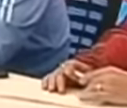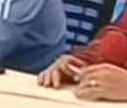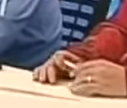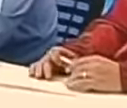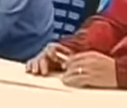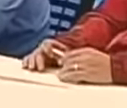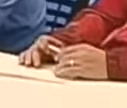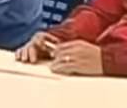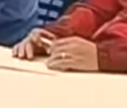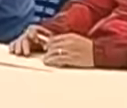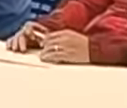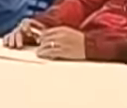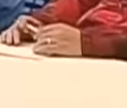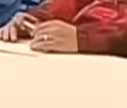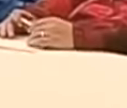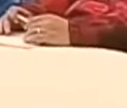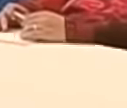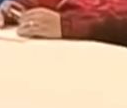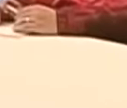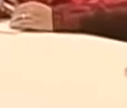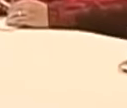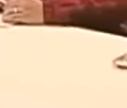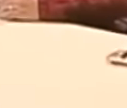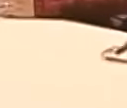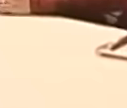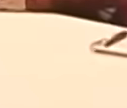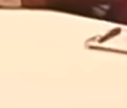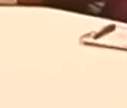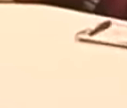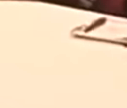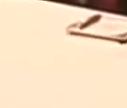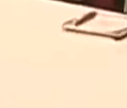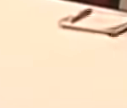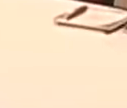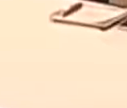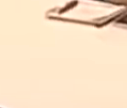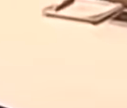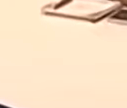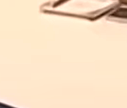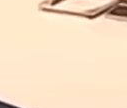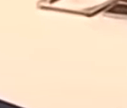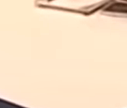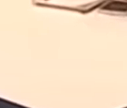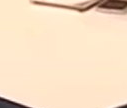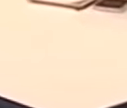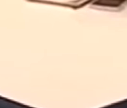A veces les tengo respeto a los lobos. Son unas ratas.